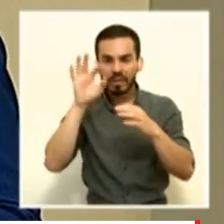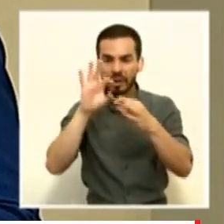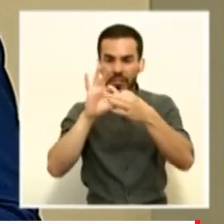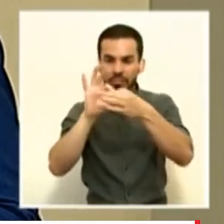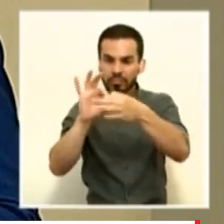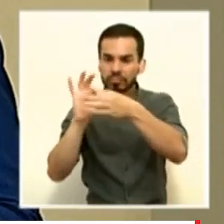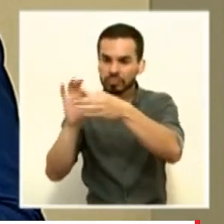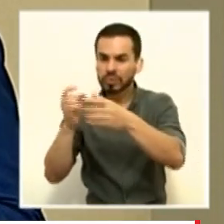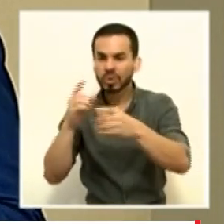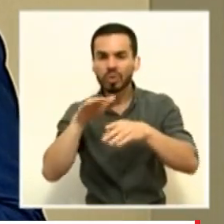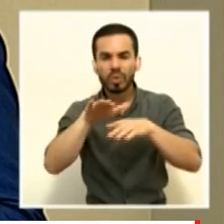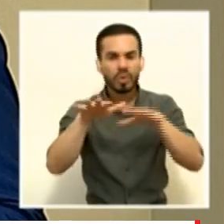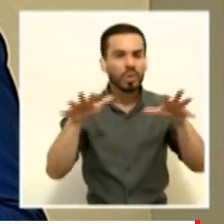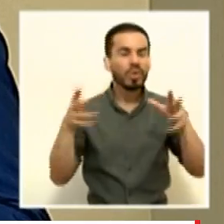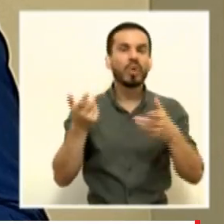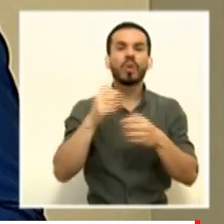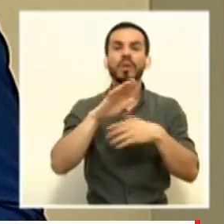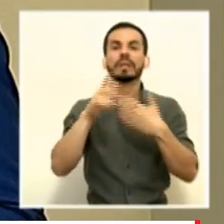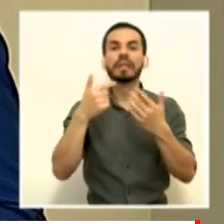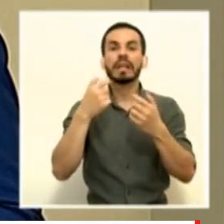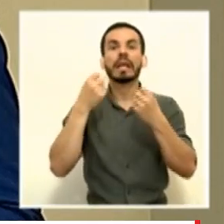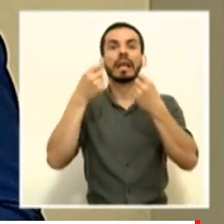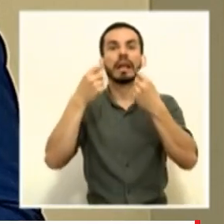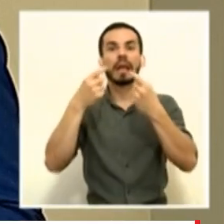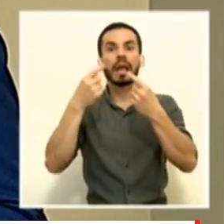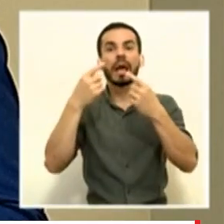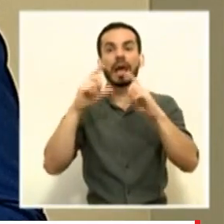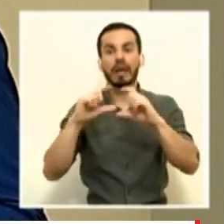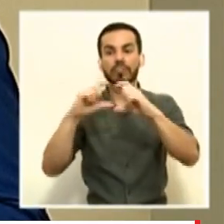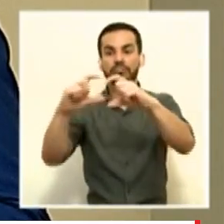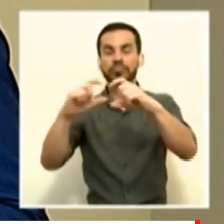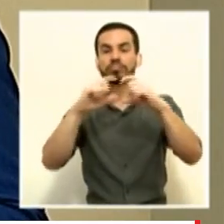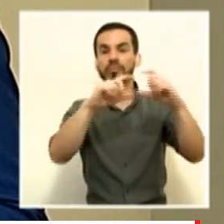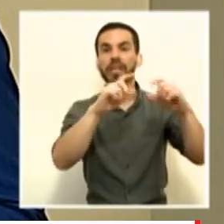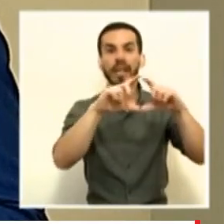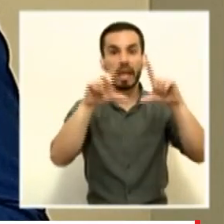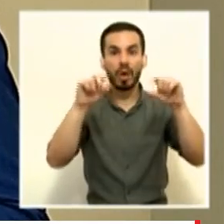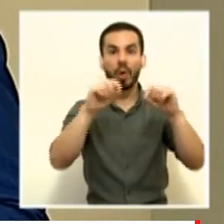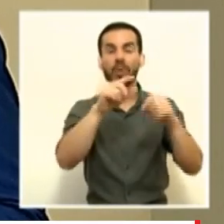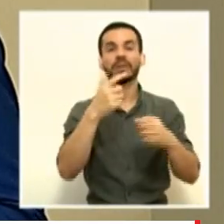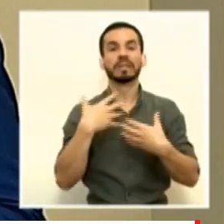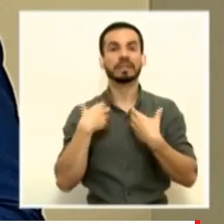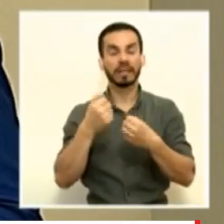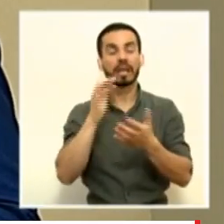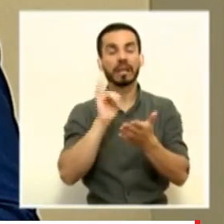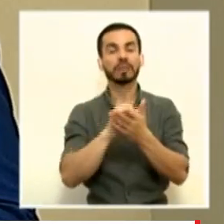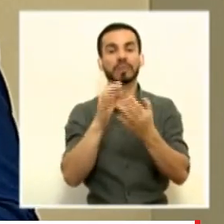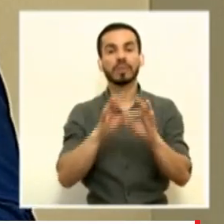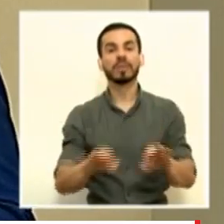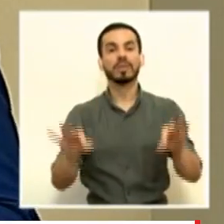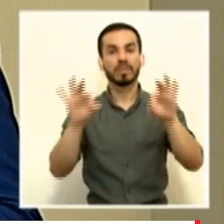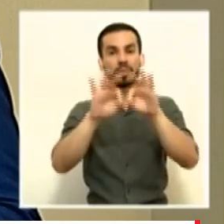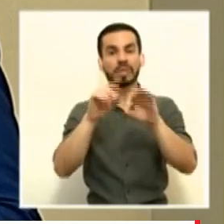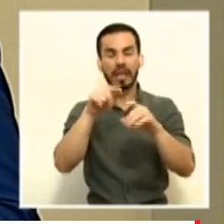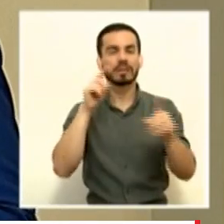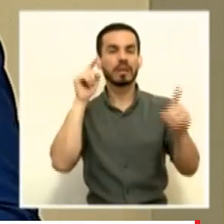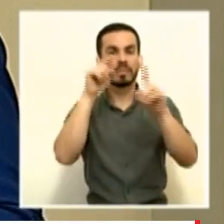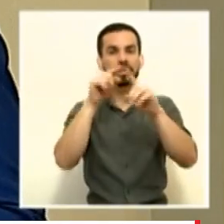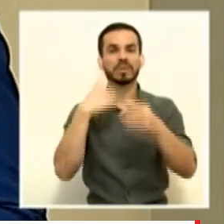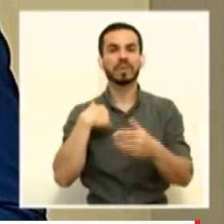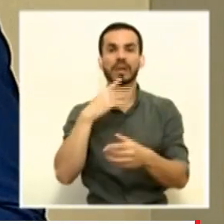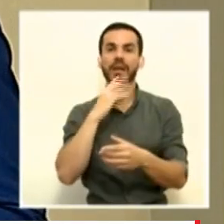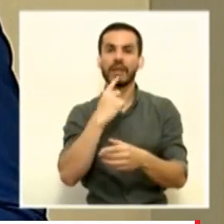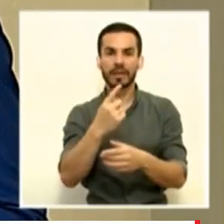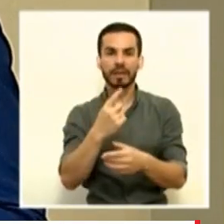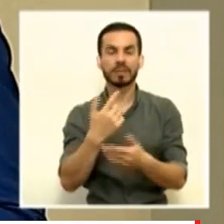en esa recuperación del giro oportuno de las órdenes sanitarias, eso es muy, muy importante. O sea, es una misión que le había dicho